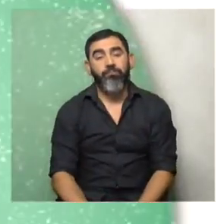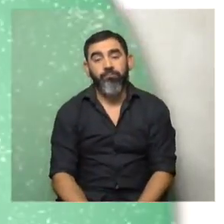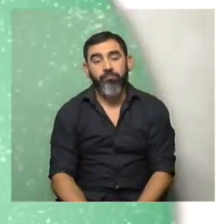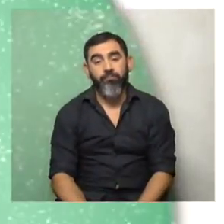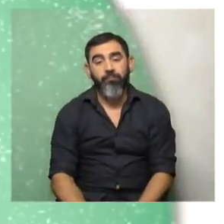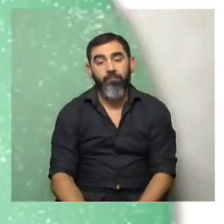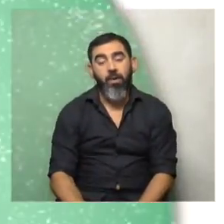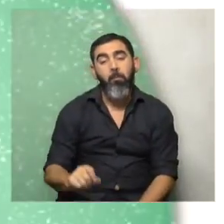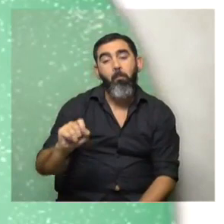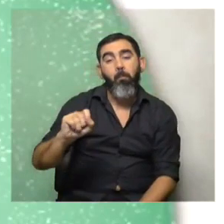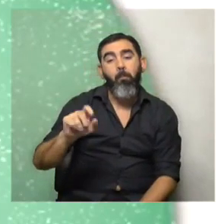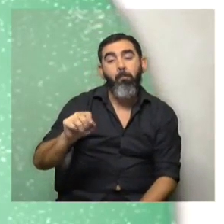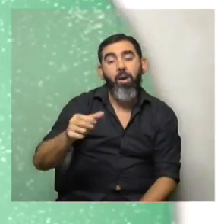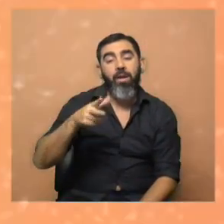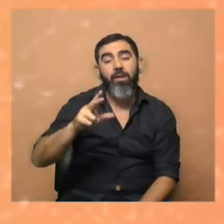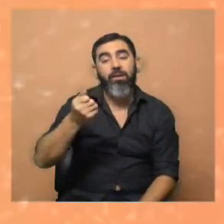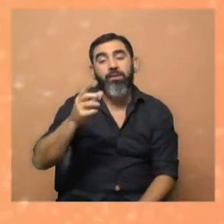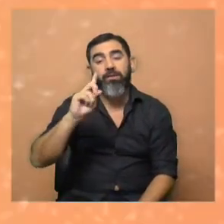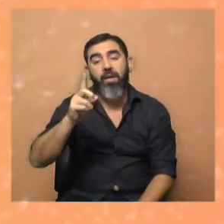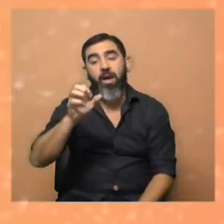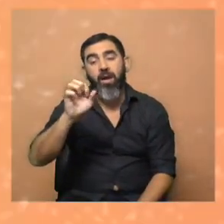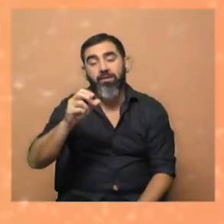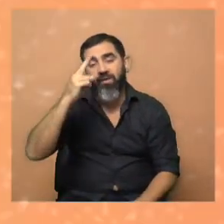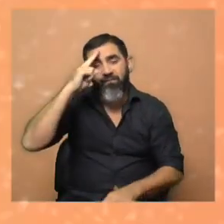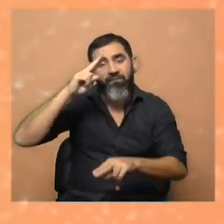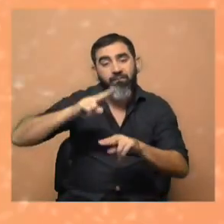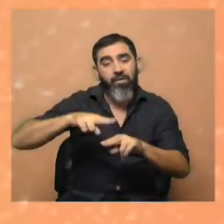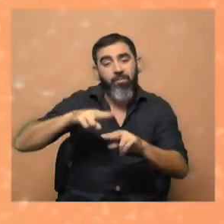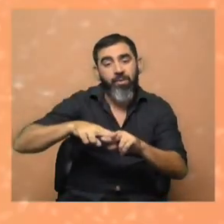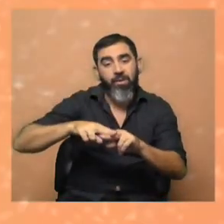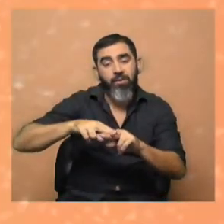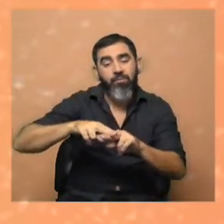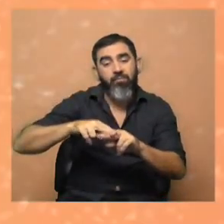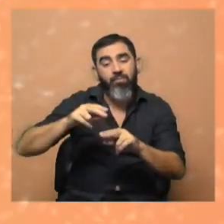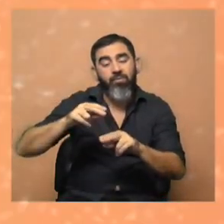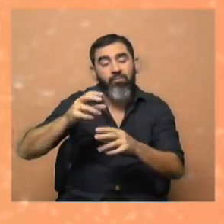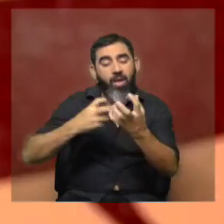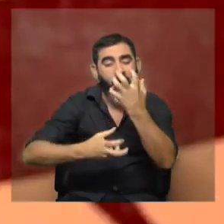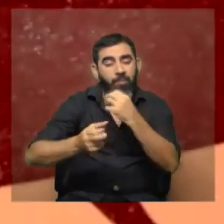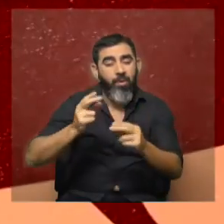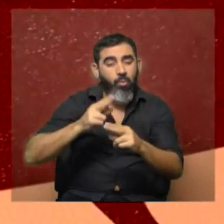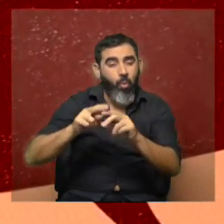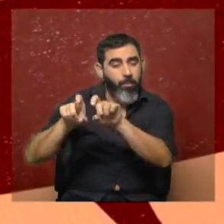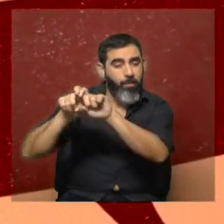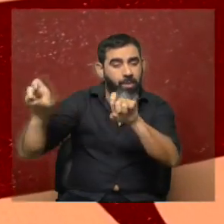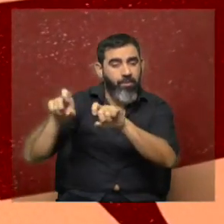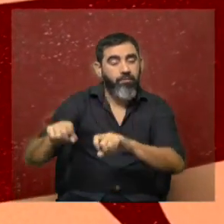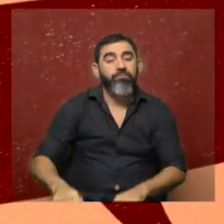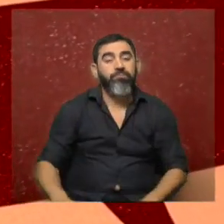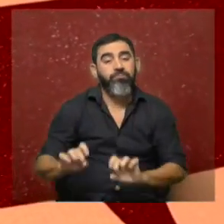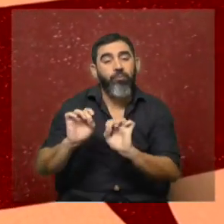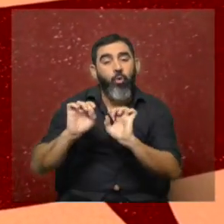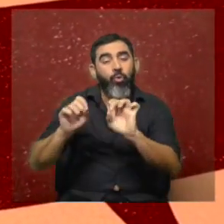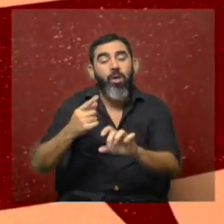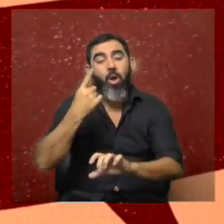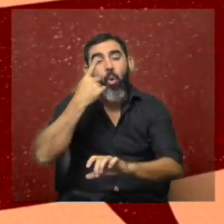El mal de Chagas es una enfermedad producida por un protozoario llamado Trypanosoma cruzi y es transmitida al hombre y